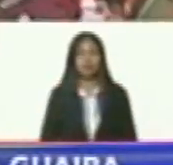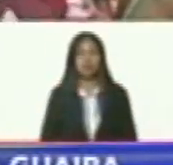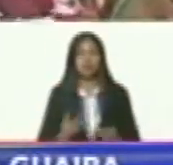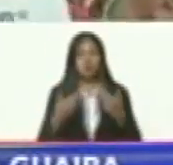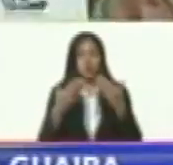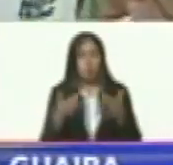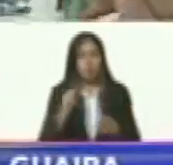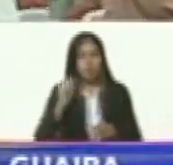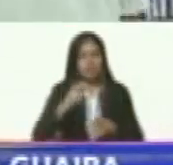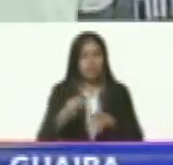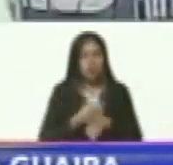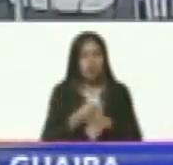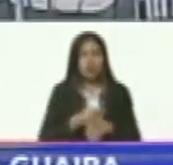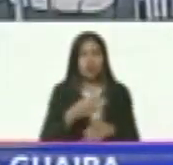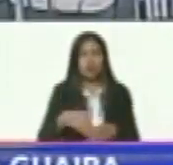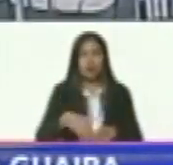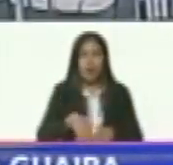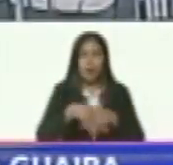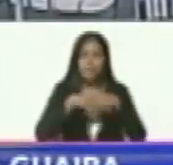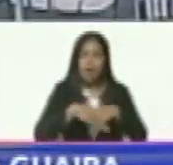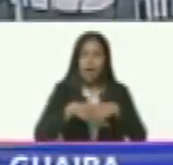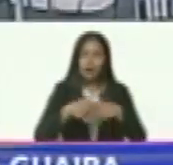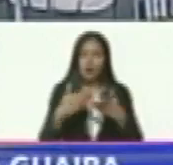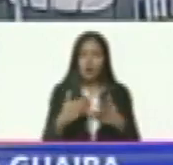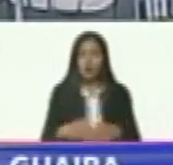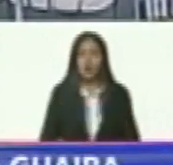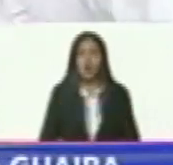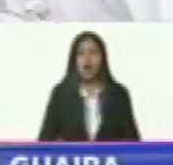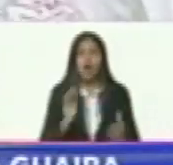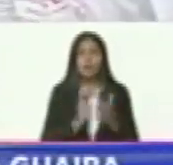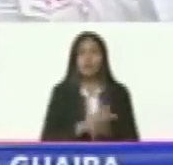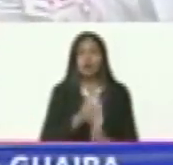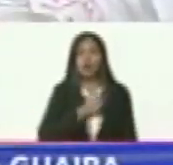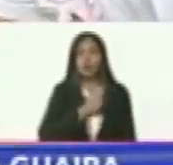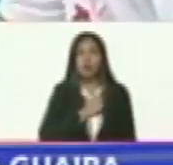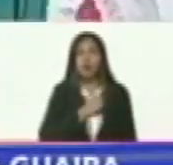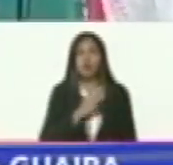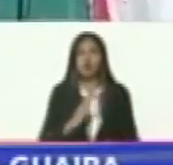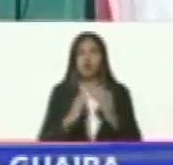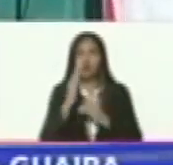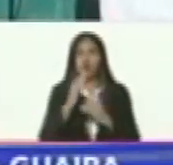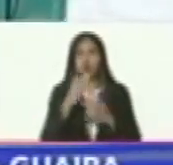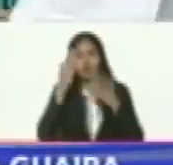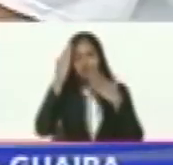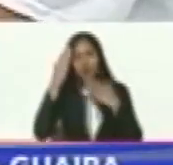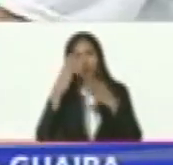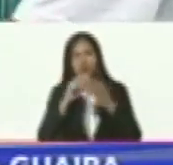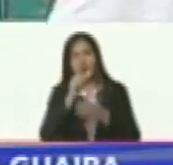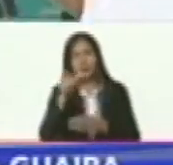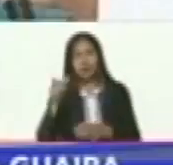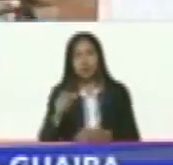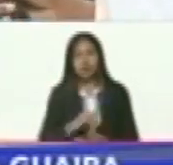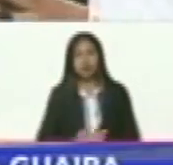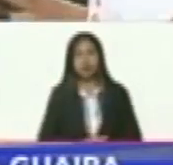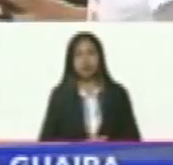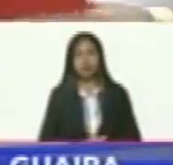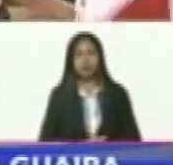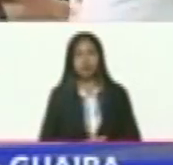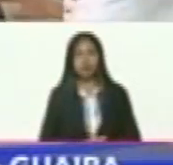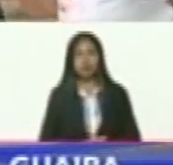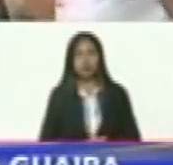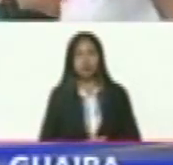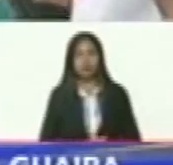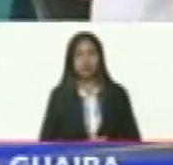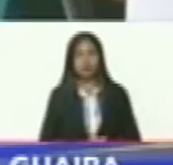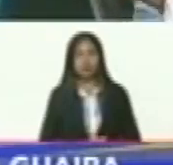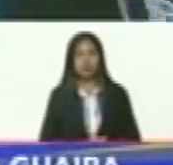Chugo, dame la mano. Querido camarada, Altos el Ídice, me saludo a los vecinos por allá.